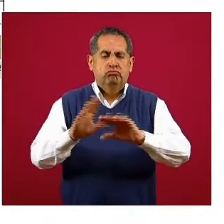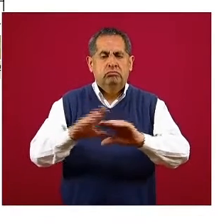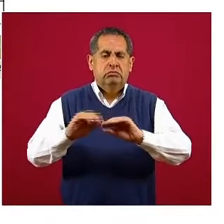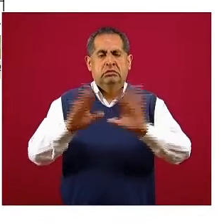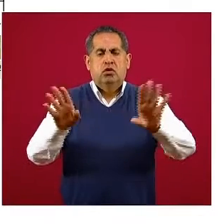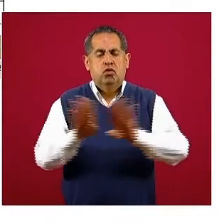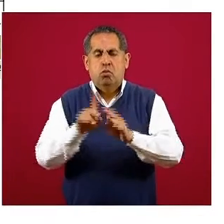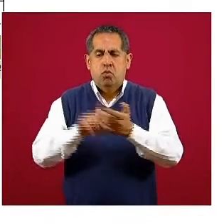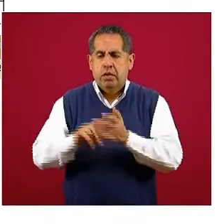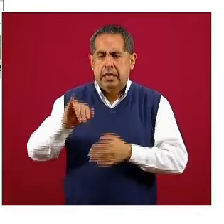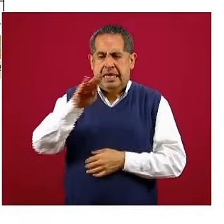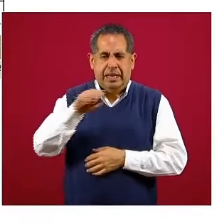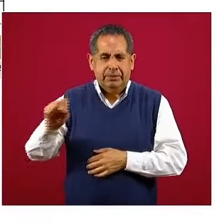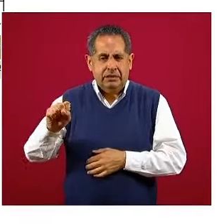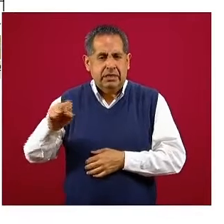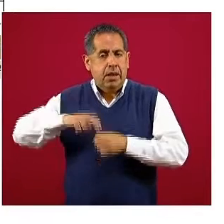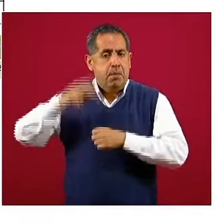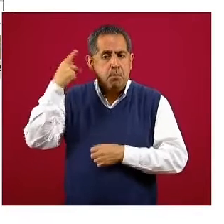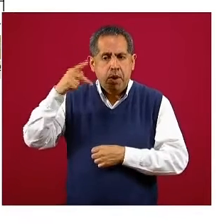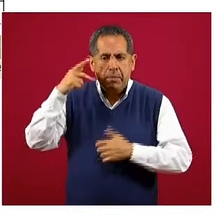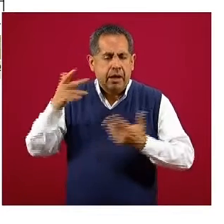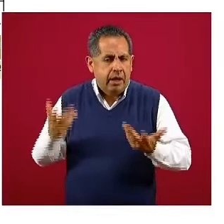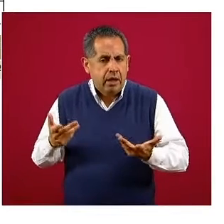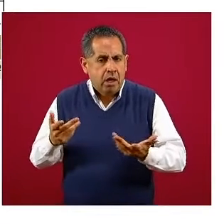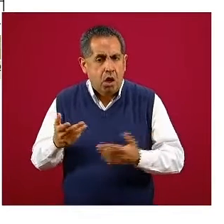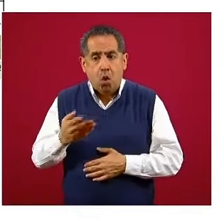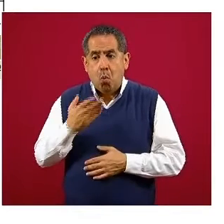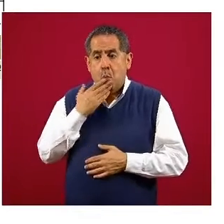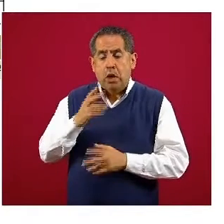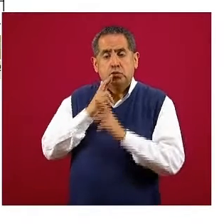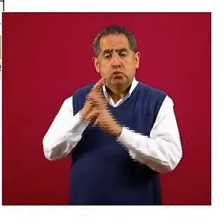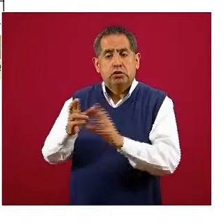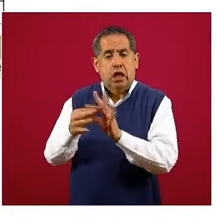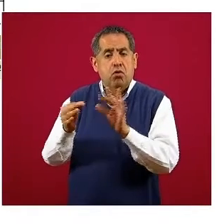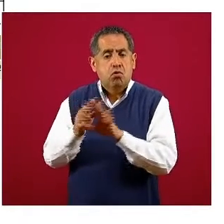las distintas entidades federativas. Puebla en este momento tiene